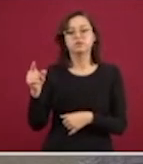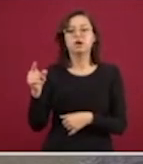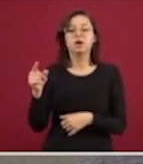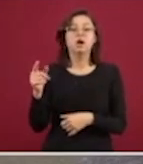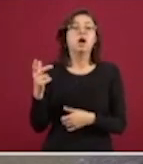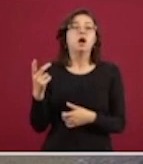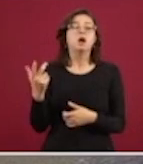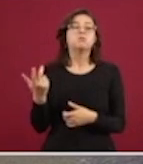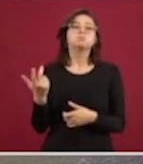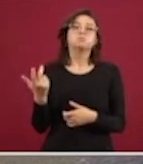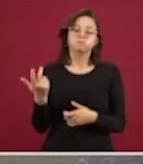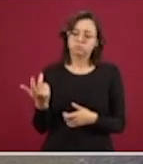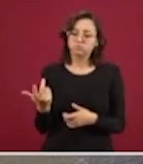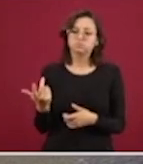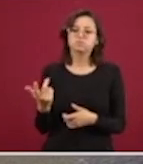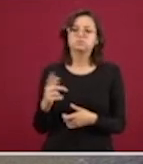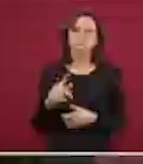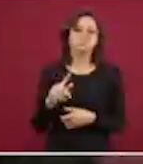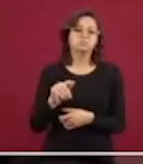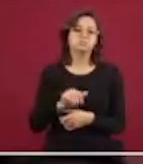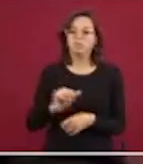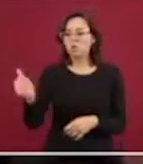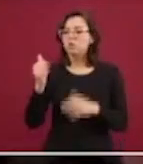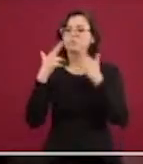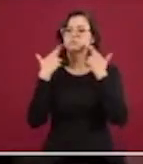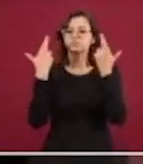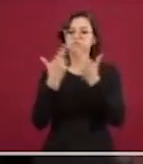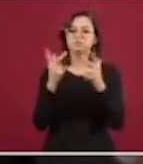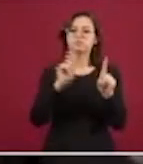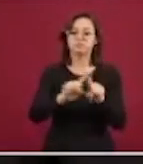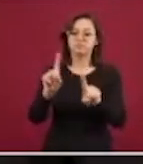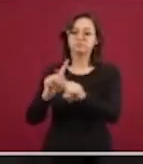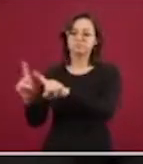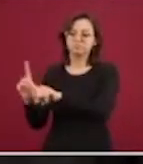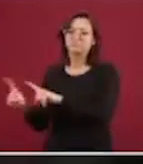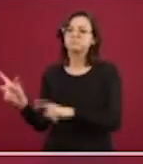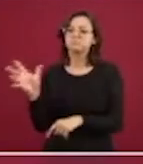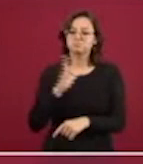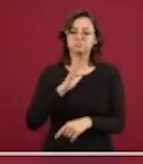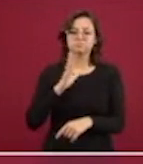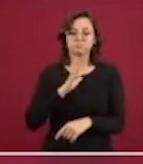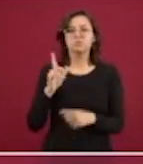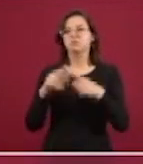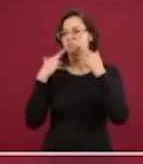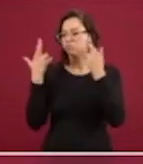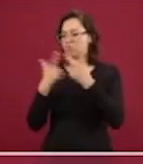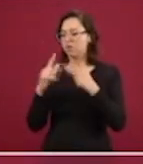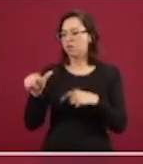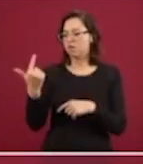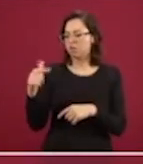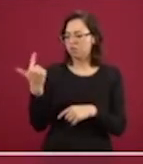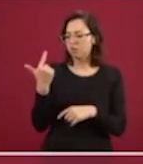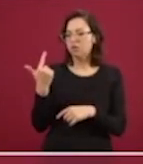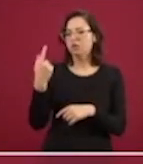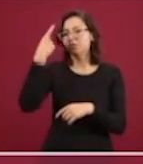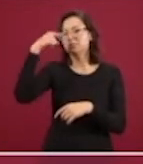y tengo otras reuniones, las 12, preparando